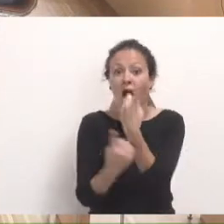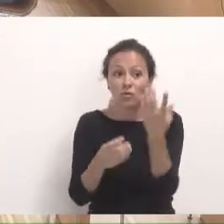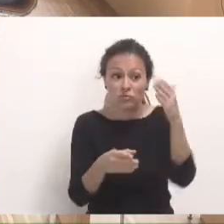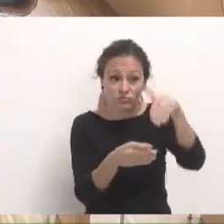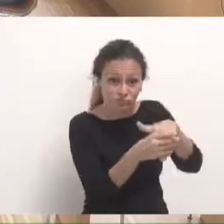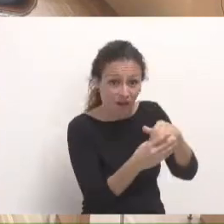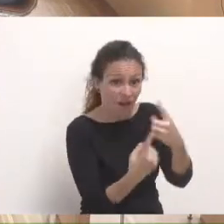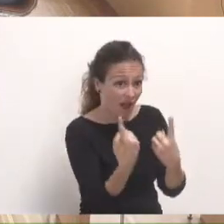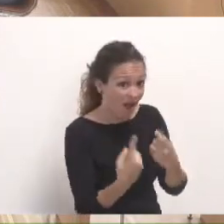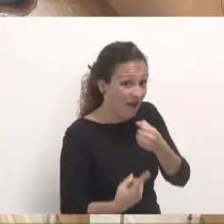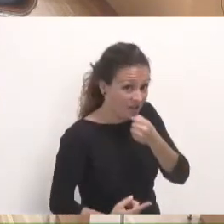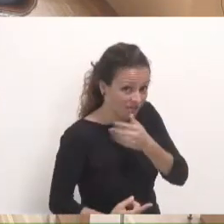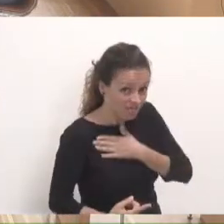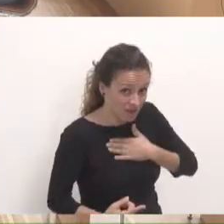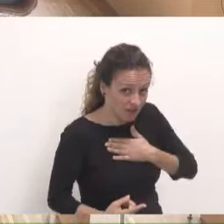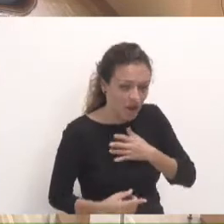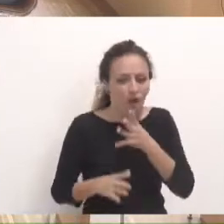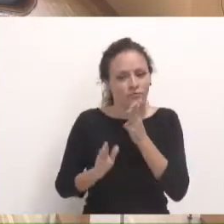Se somete a votación.